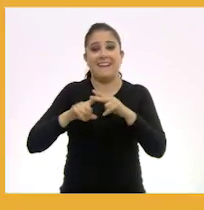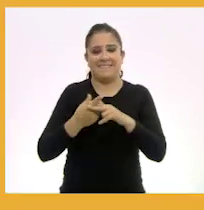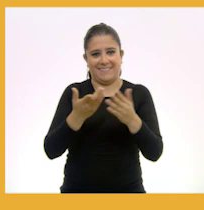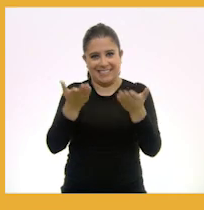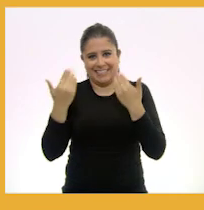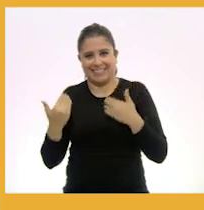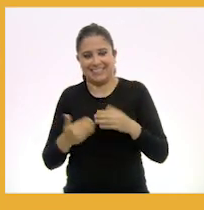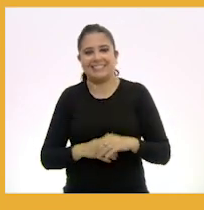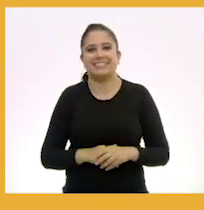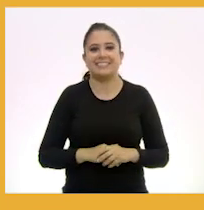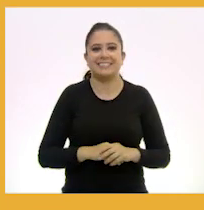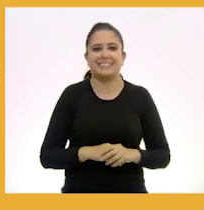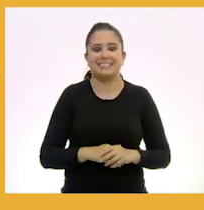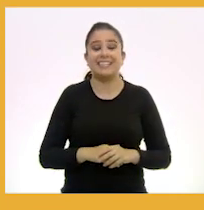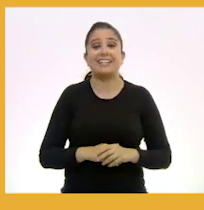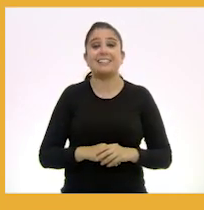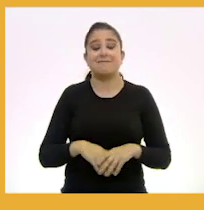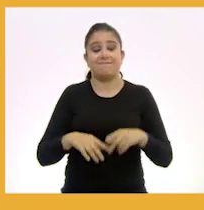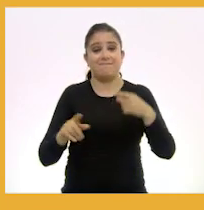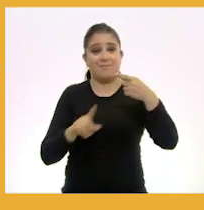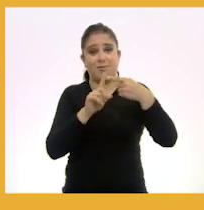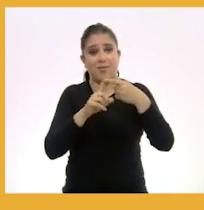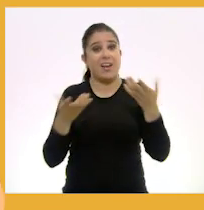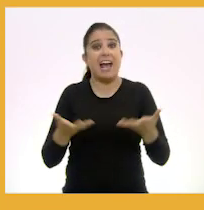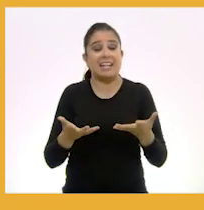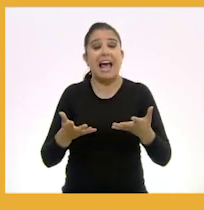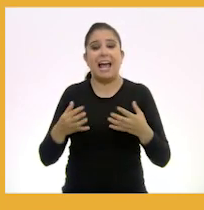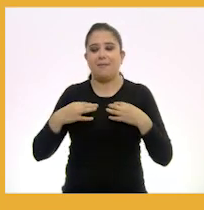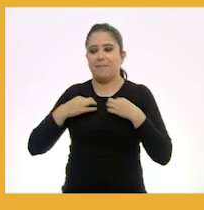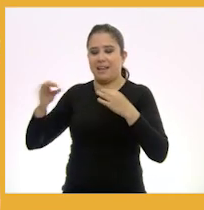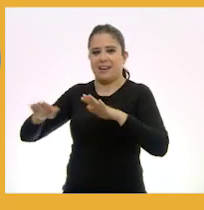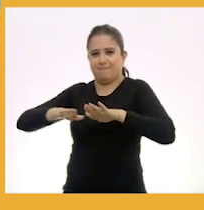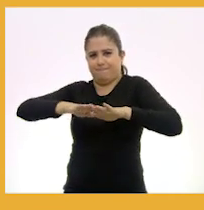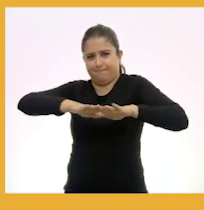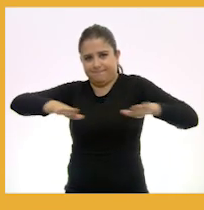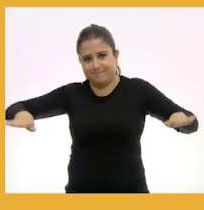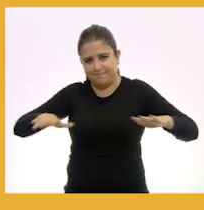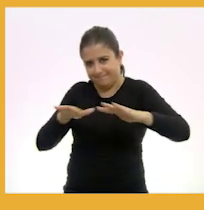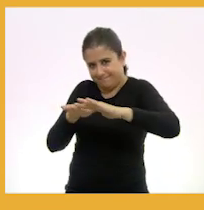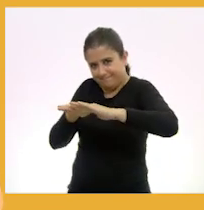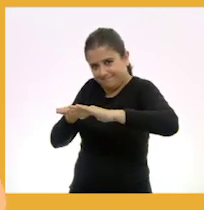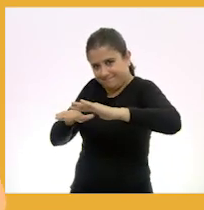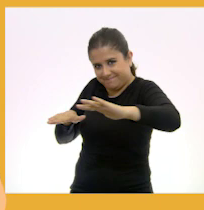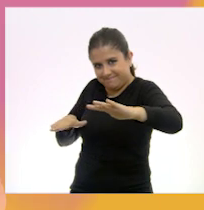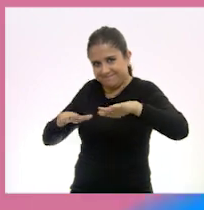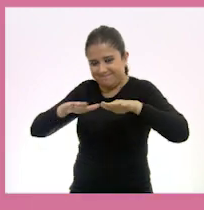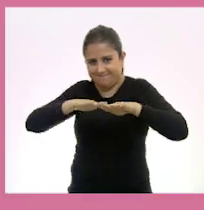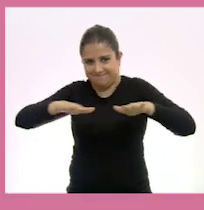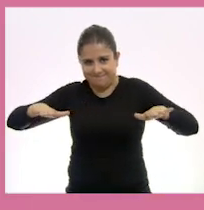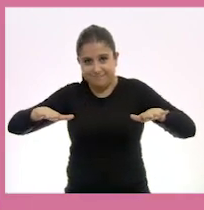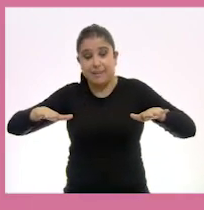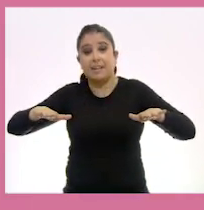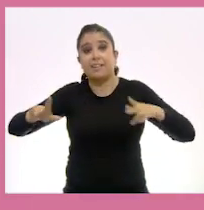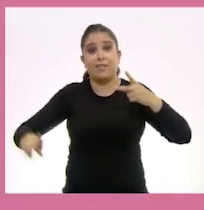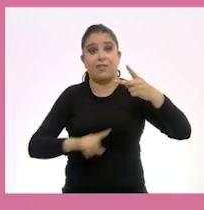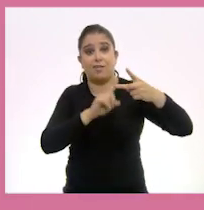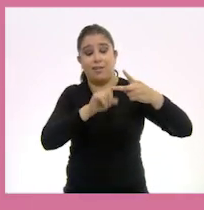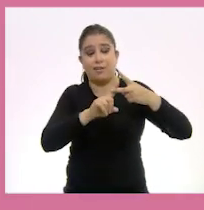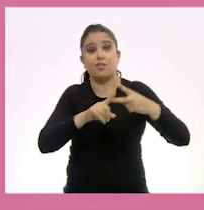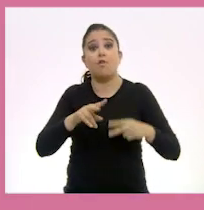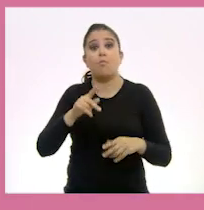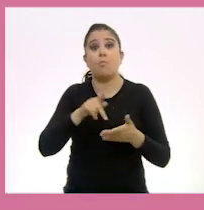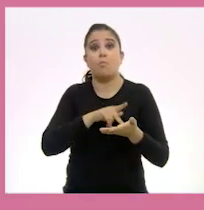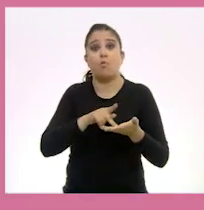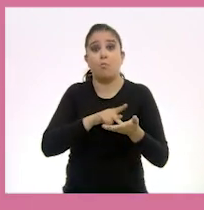¡Empecemos! 1. Estira la playera a lo largo y a lo ancho. 2. Marca con